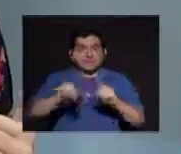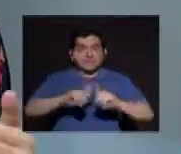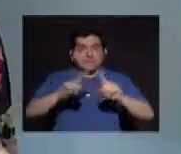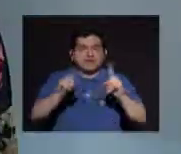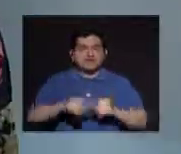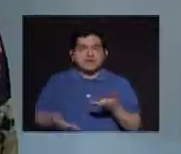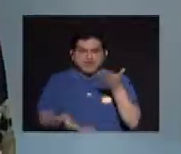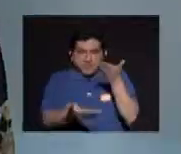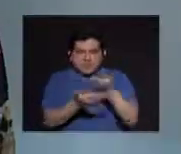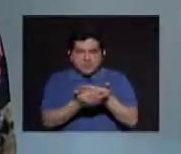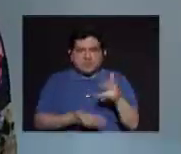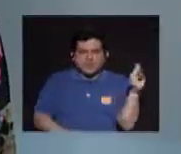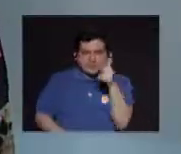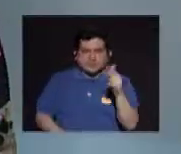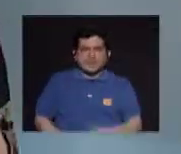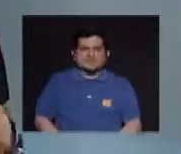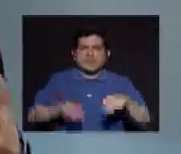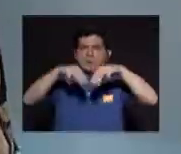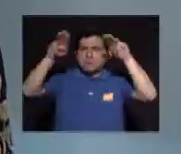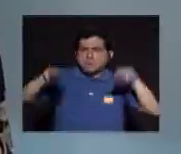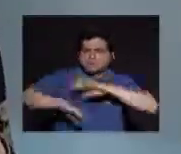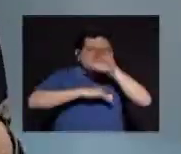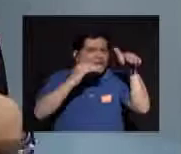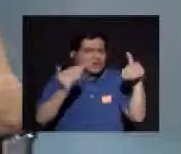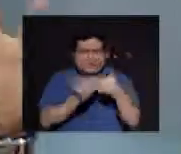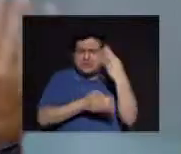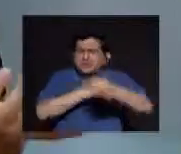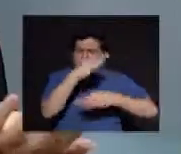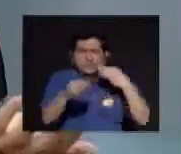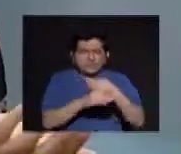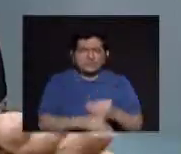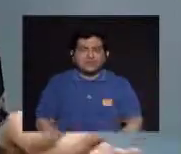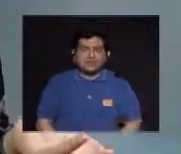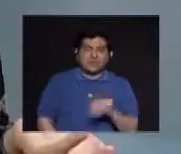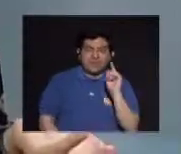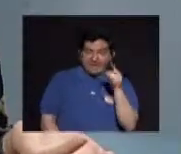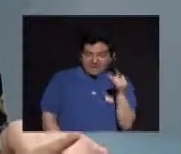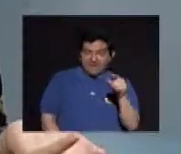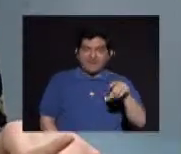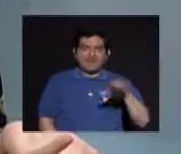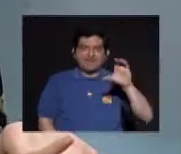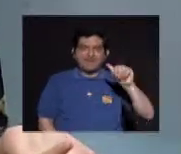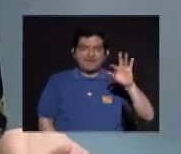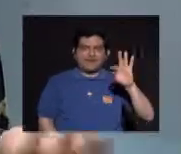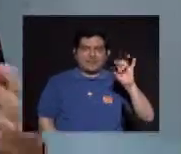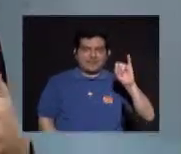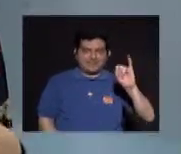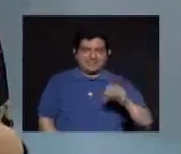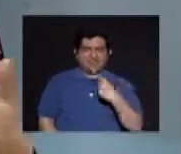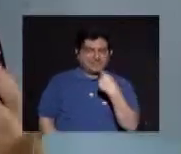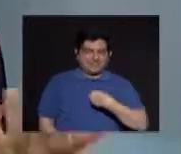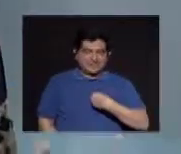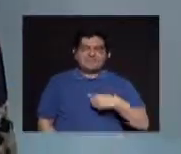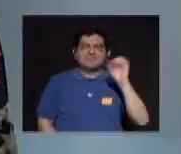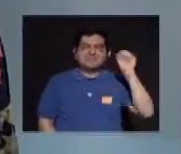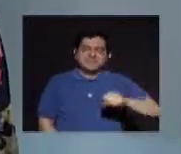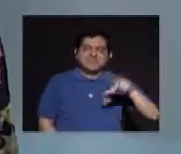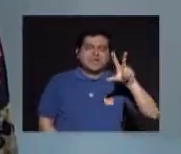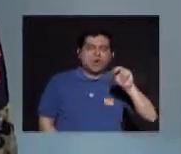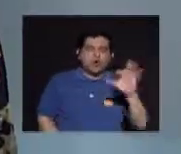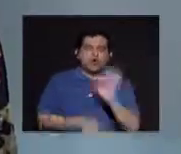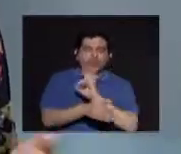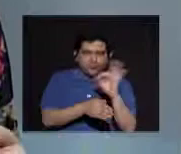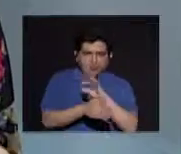locaciones para filmar, hasta ir a tocar puertas, museos, de todo. Y después Katy era la que me iba a decir, bueno, esto puede funcionar o esto no